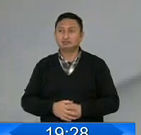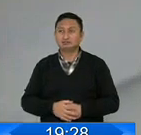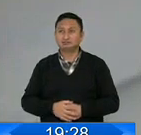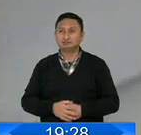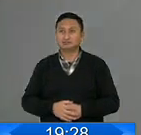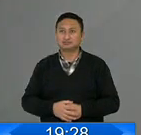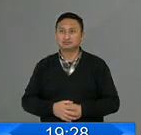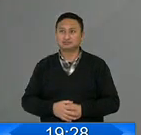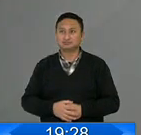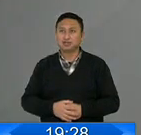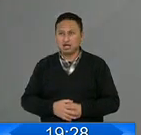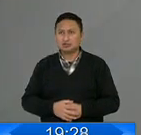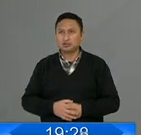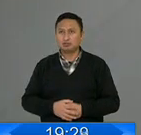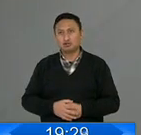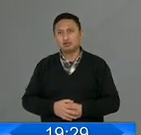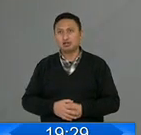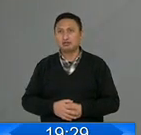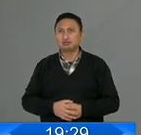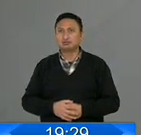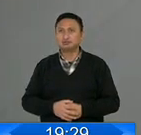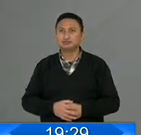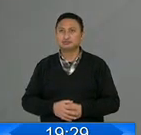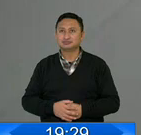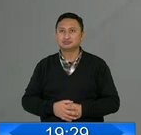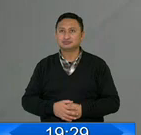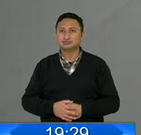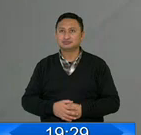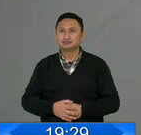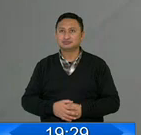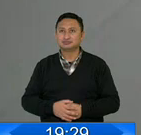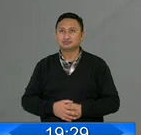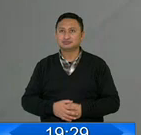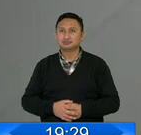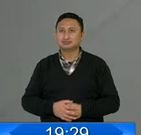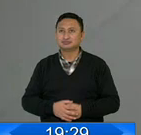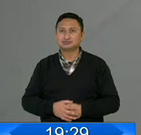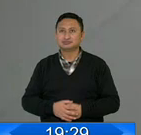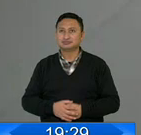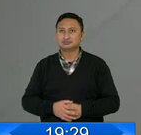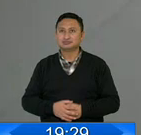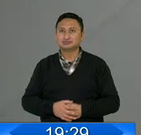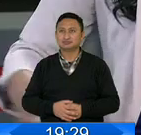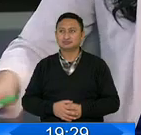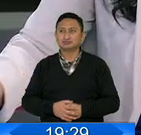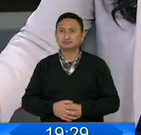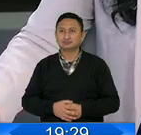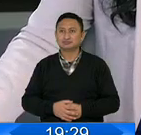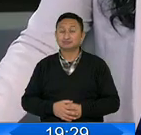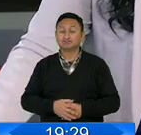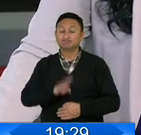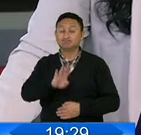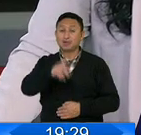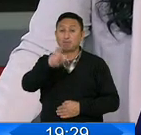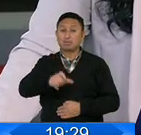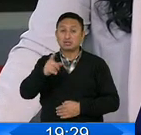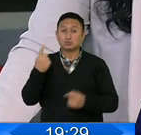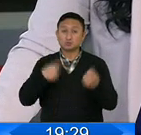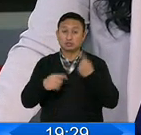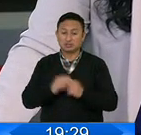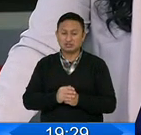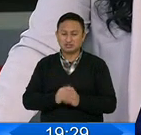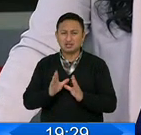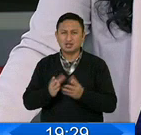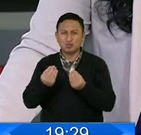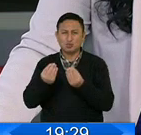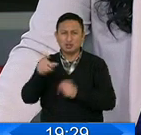vida. Porque otra hubiese sido la historia. Informó Marilyn Jaramillo. Cuatro personas heridas y múltiples